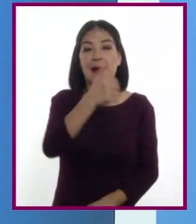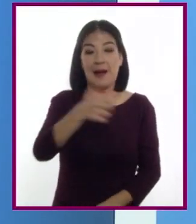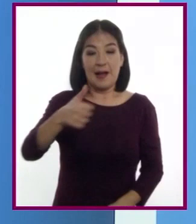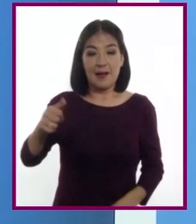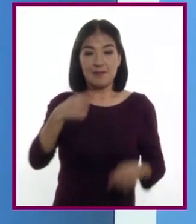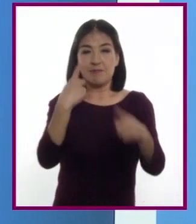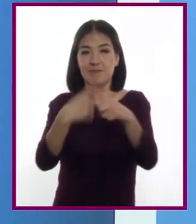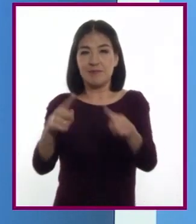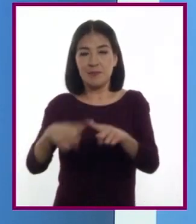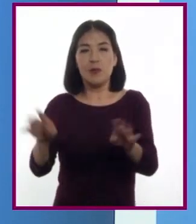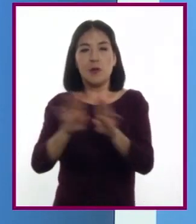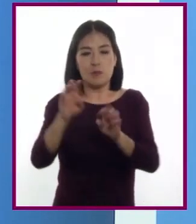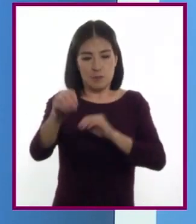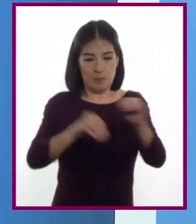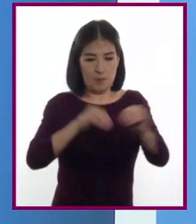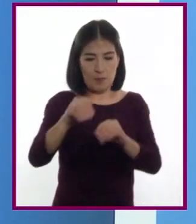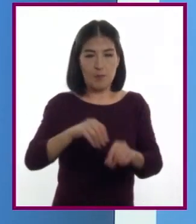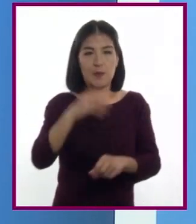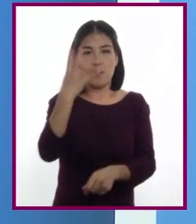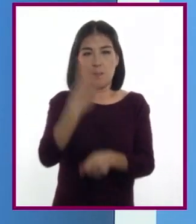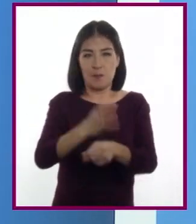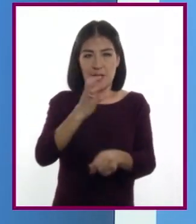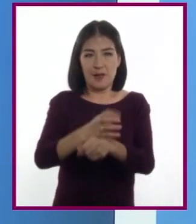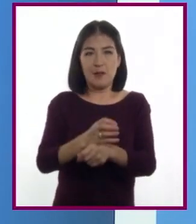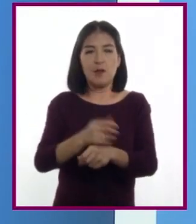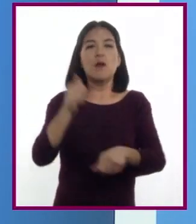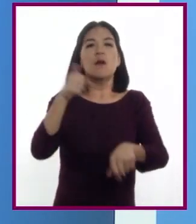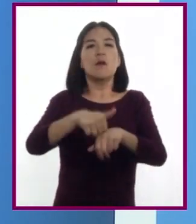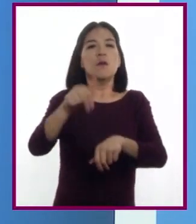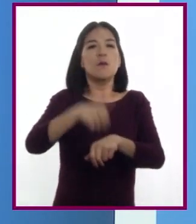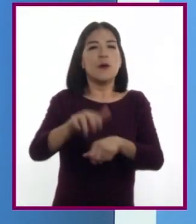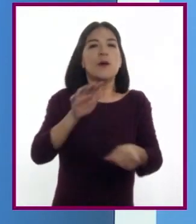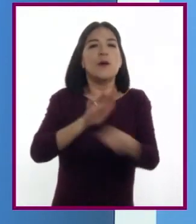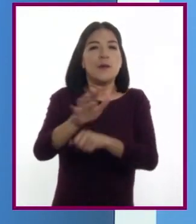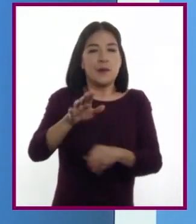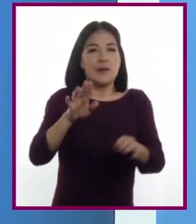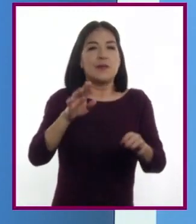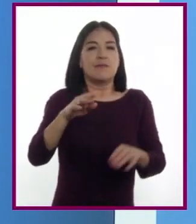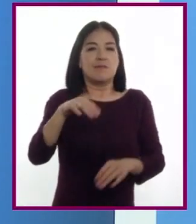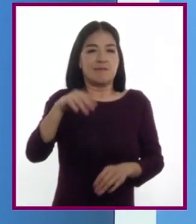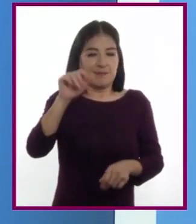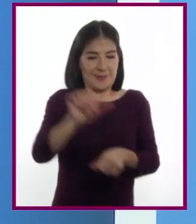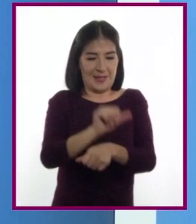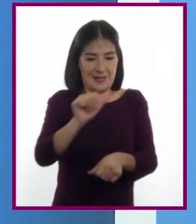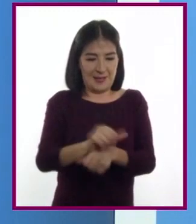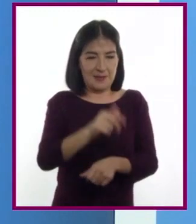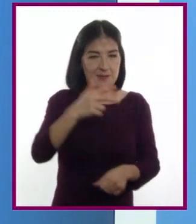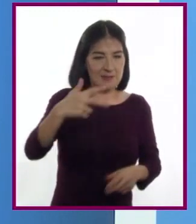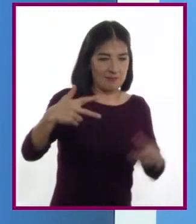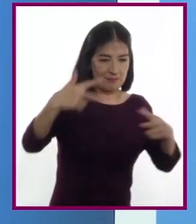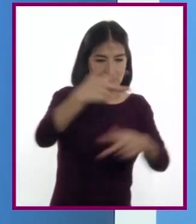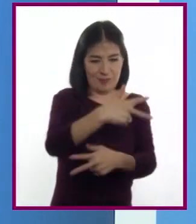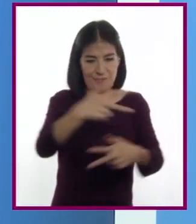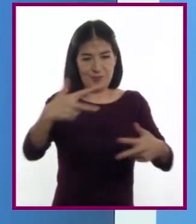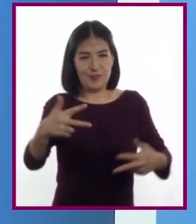del movimiento 4, ¿en qué número quedará el móvil después de realizar los